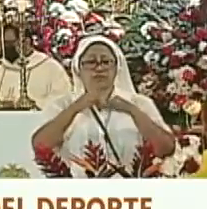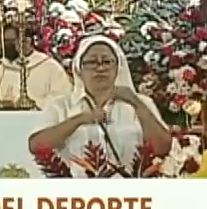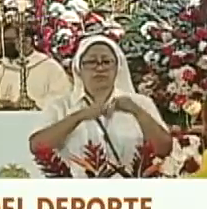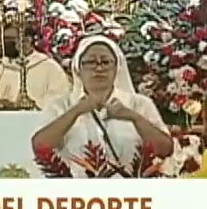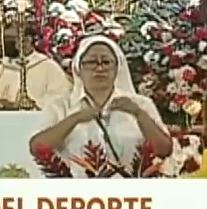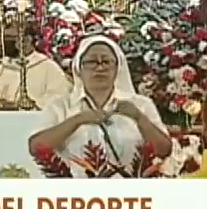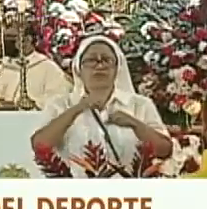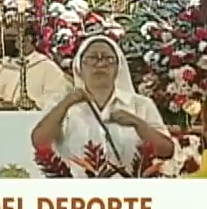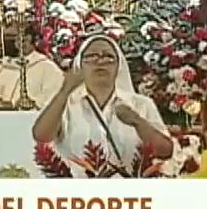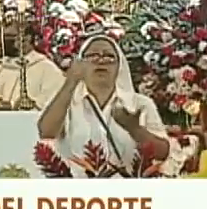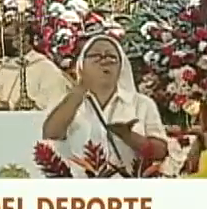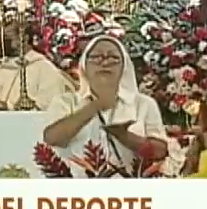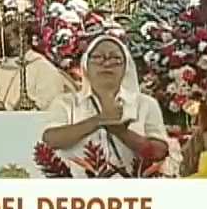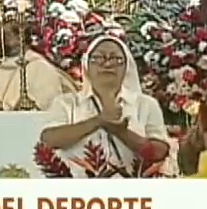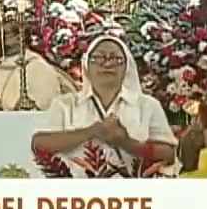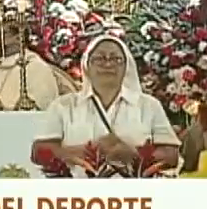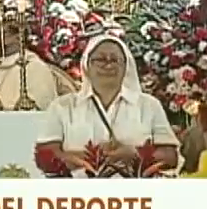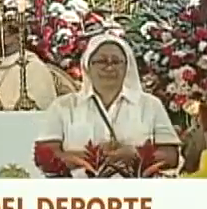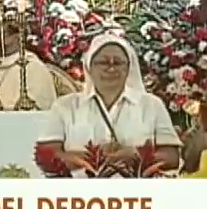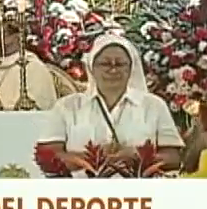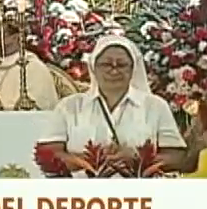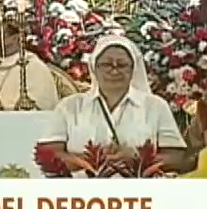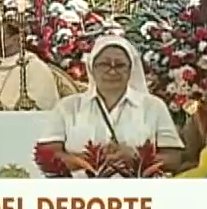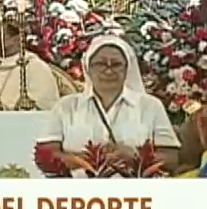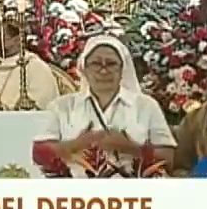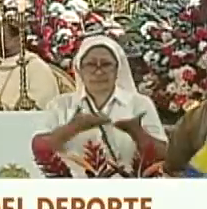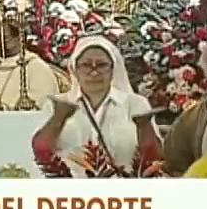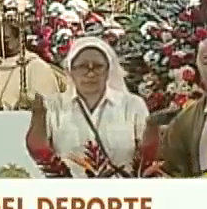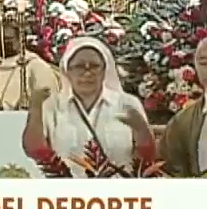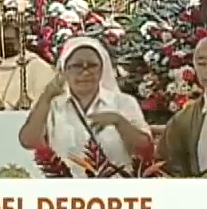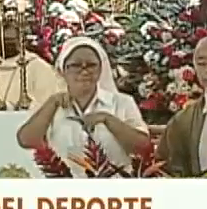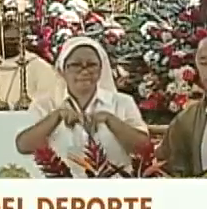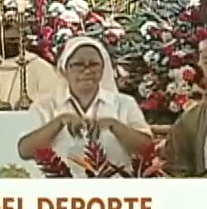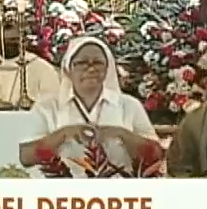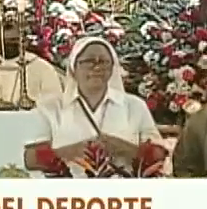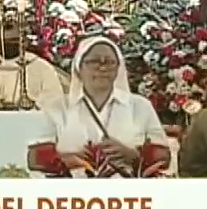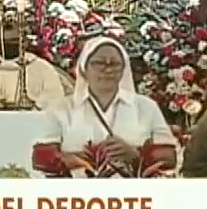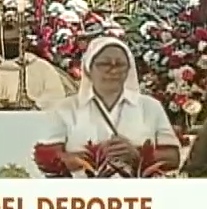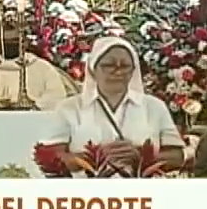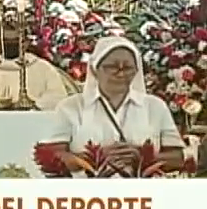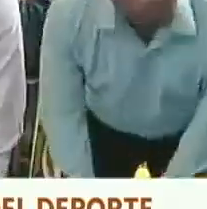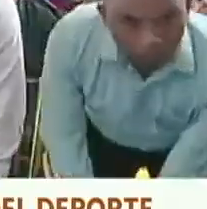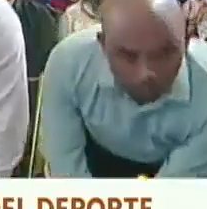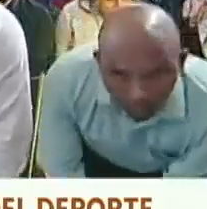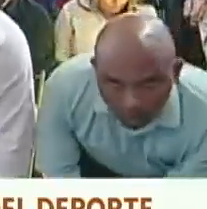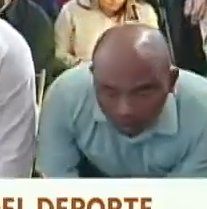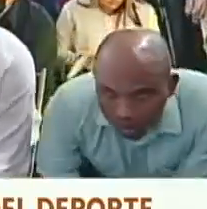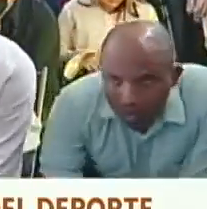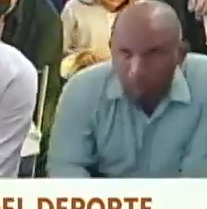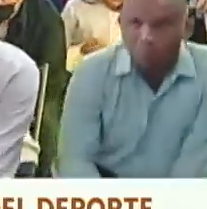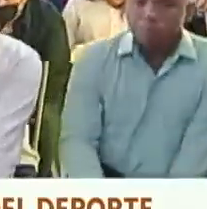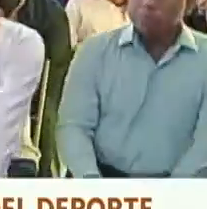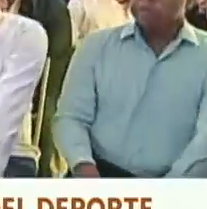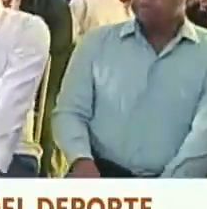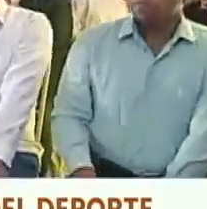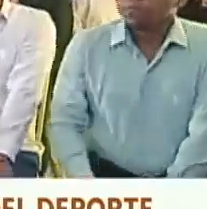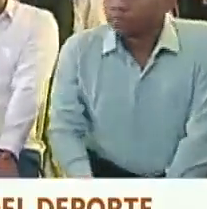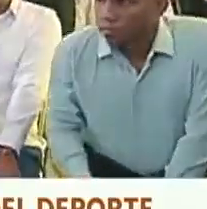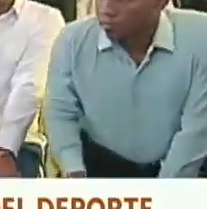los siglos de los siglos pueden tomar asiento ahora vamos a hacer la procesión de las ofrendas